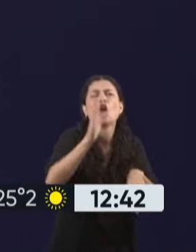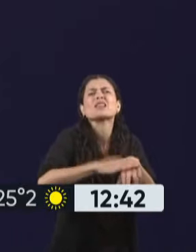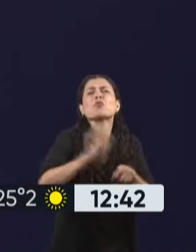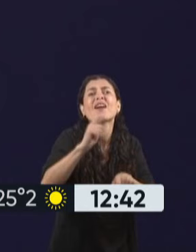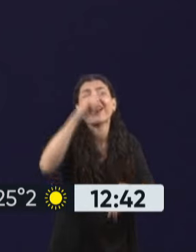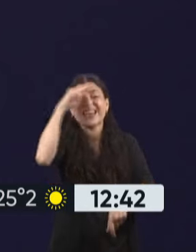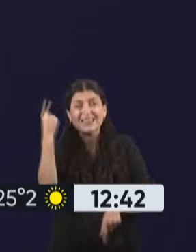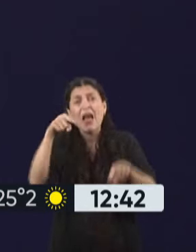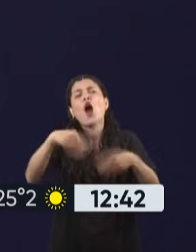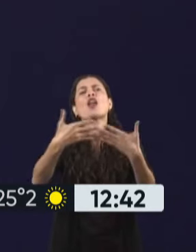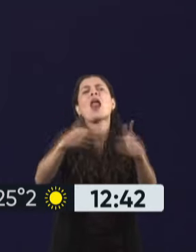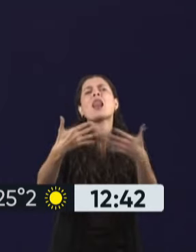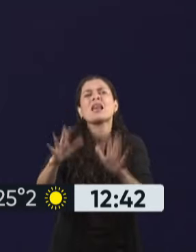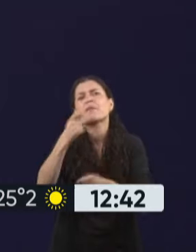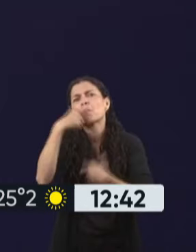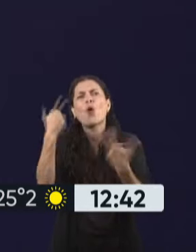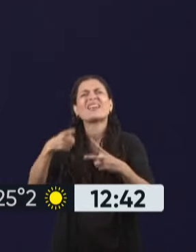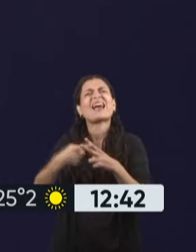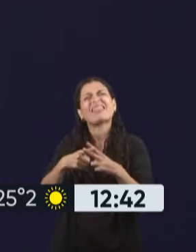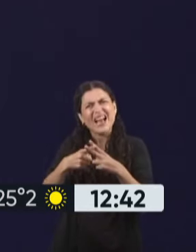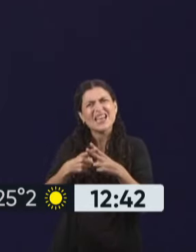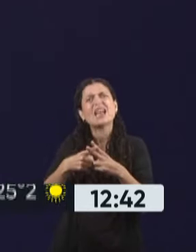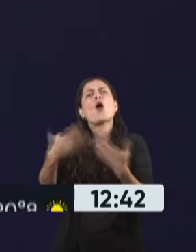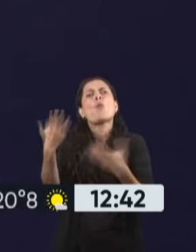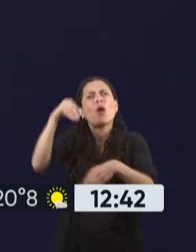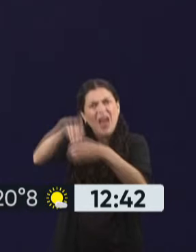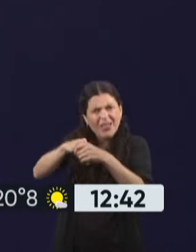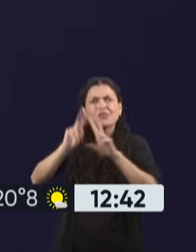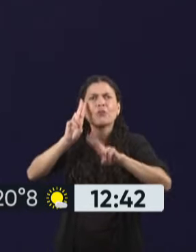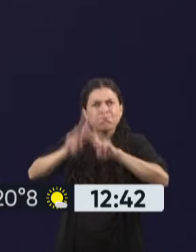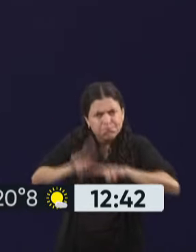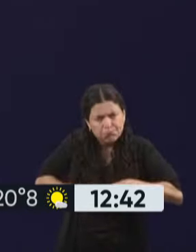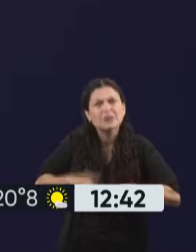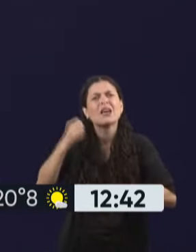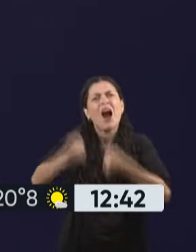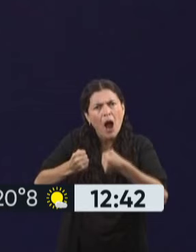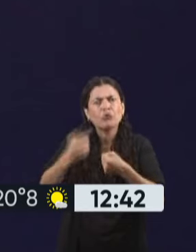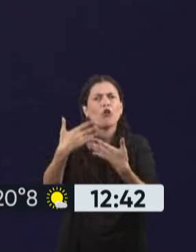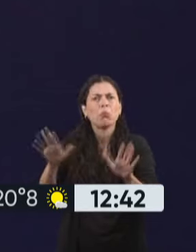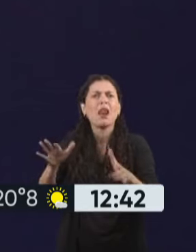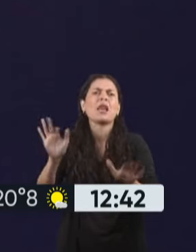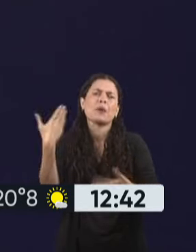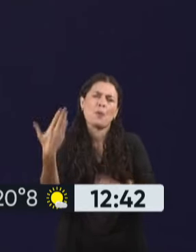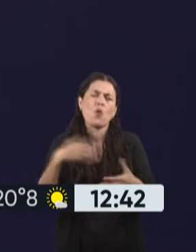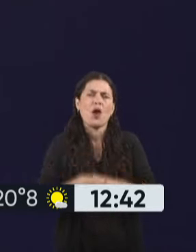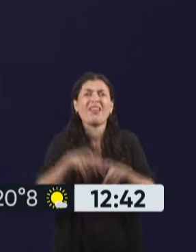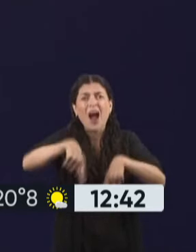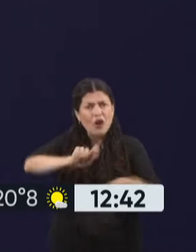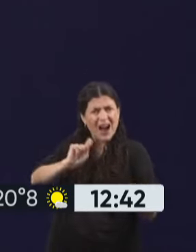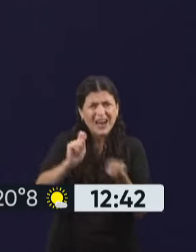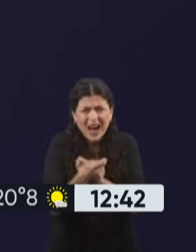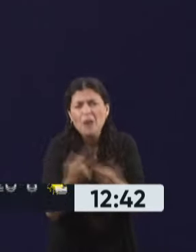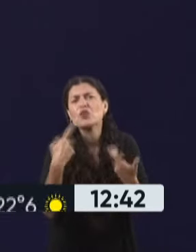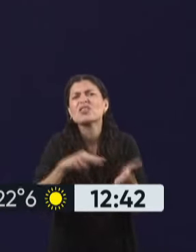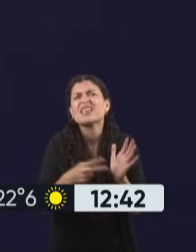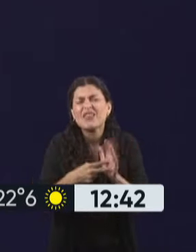taller o cualquier concesionario habilitado. Además, se obliga con esta reforma a la incorporación